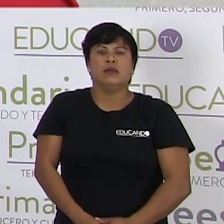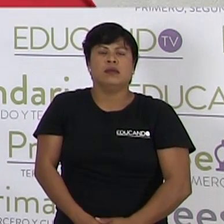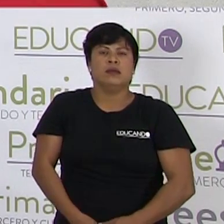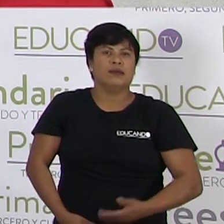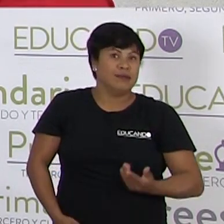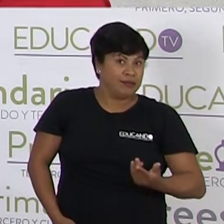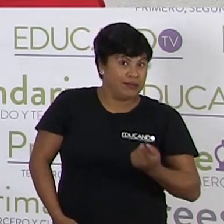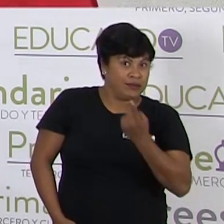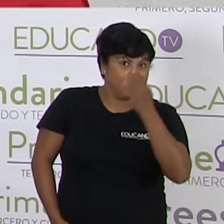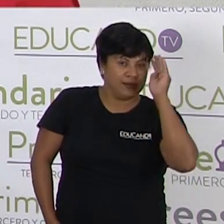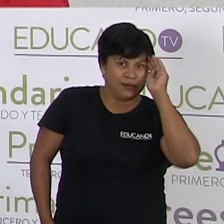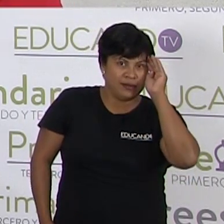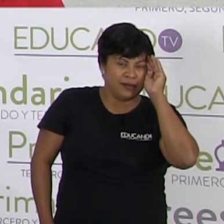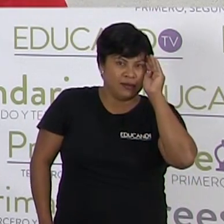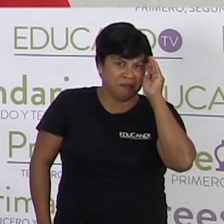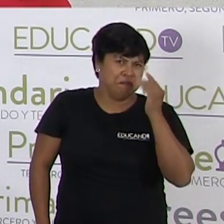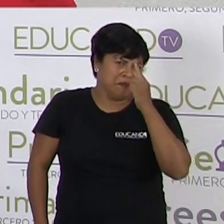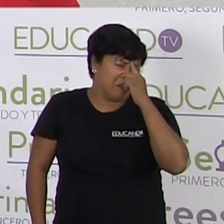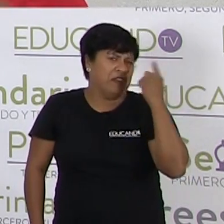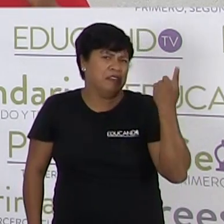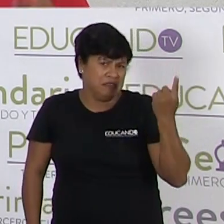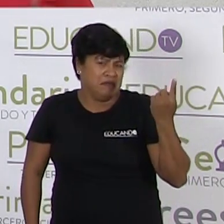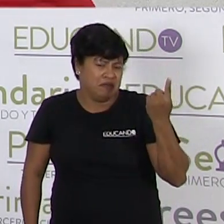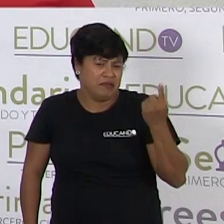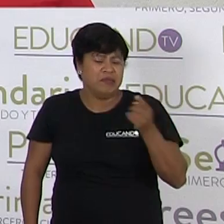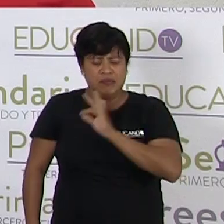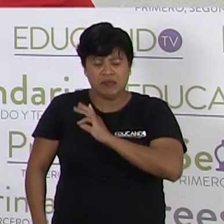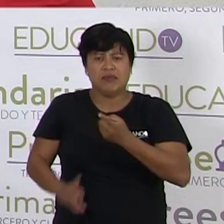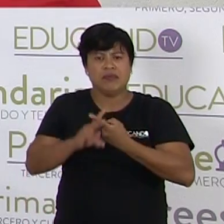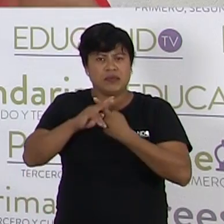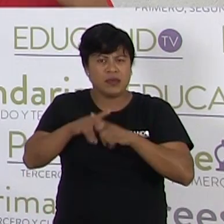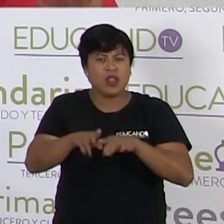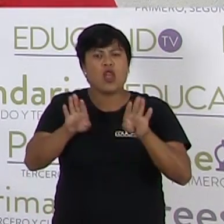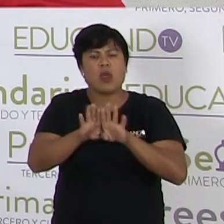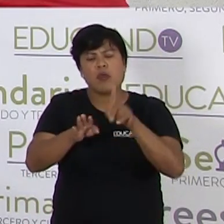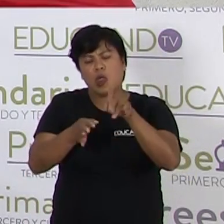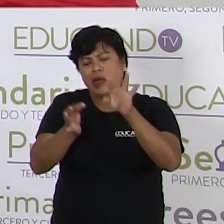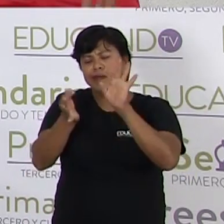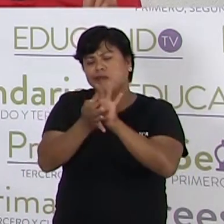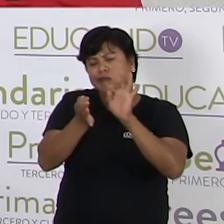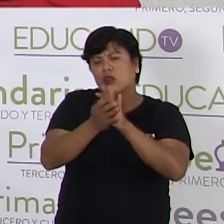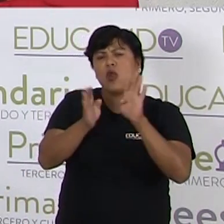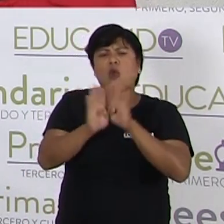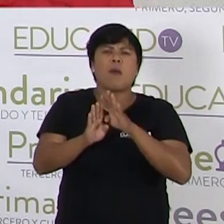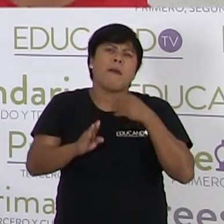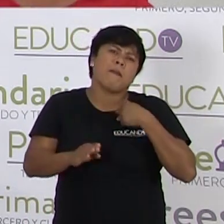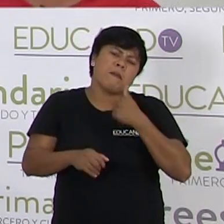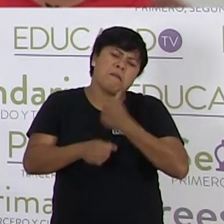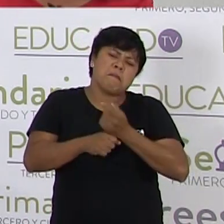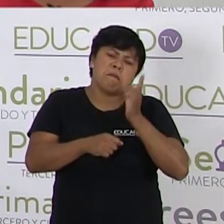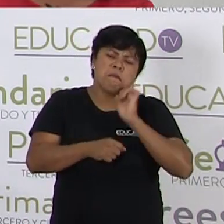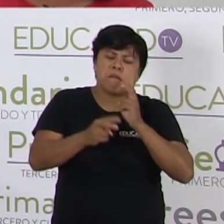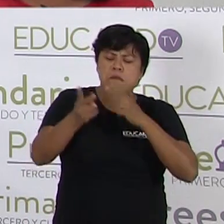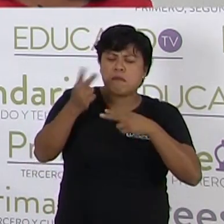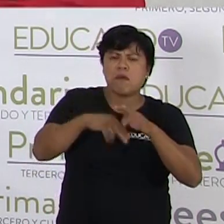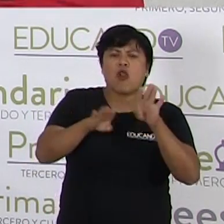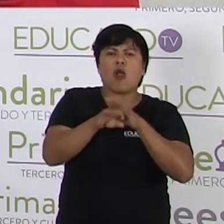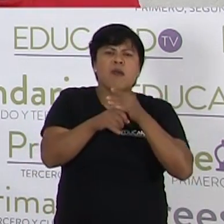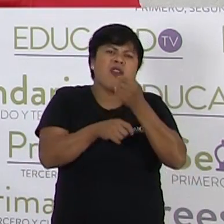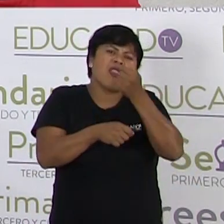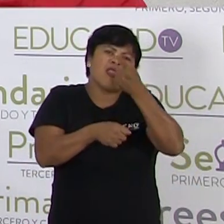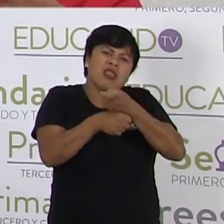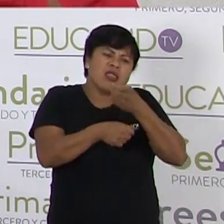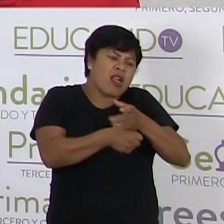¿Qué les parece? Muy fácil. Vamos a empezar a contar cómo se conocieron mis abuelos, quién conquistó a